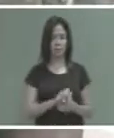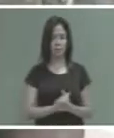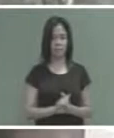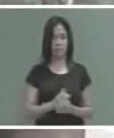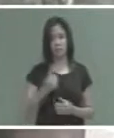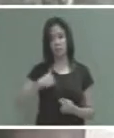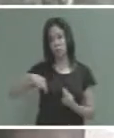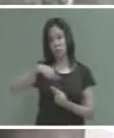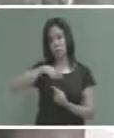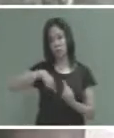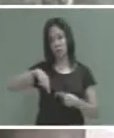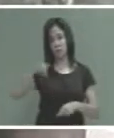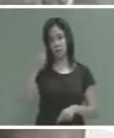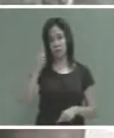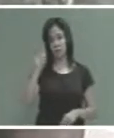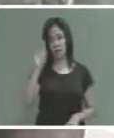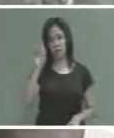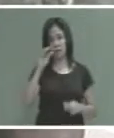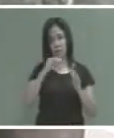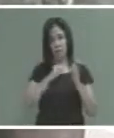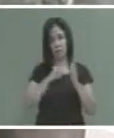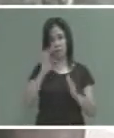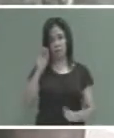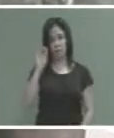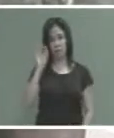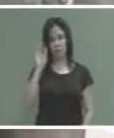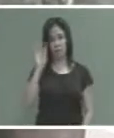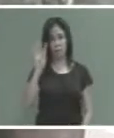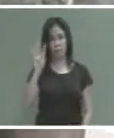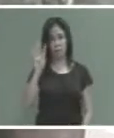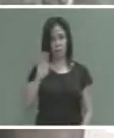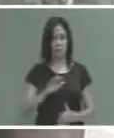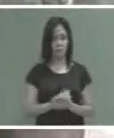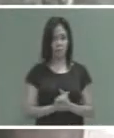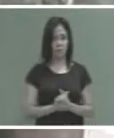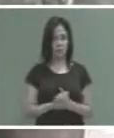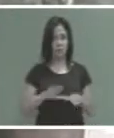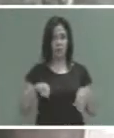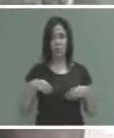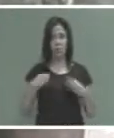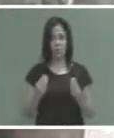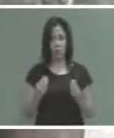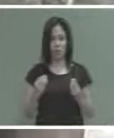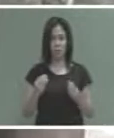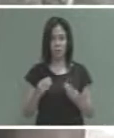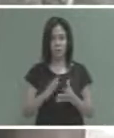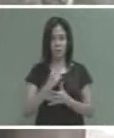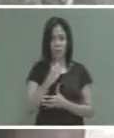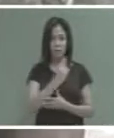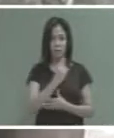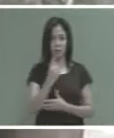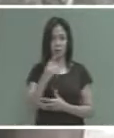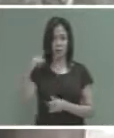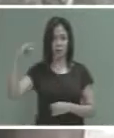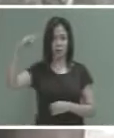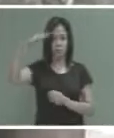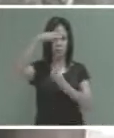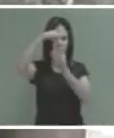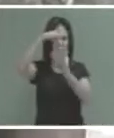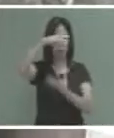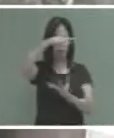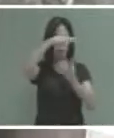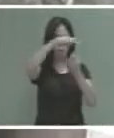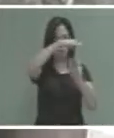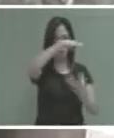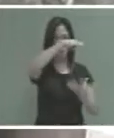Yo regresé en el 94, así que yo lamentablemente no estuve aquí cuando sucedieron todos los eventos estos que pasaron, pero vine después